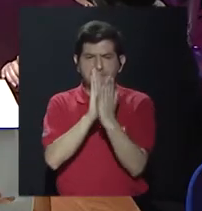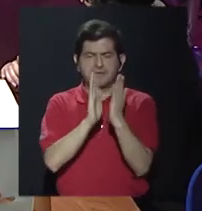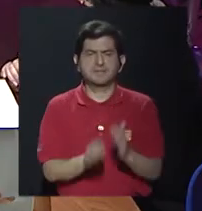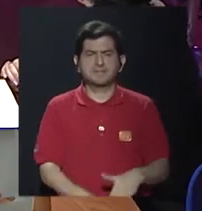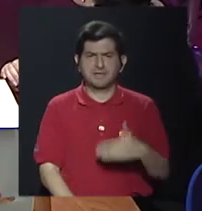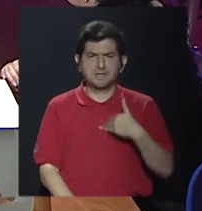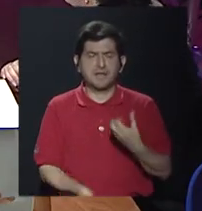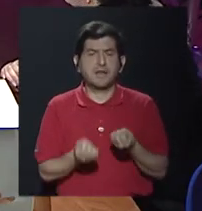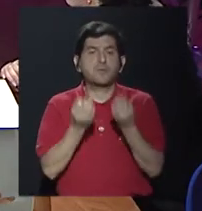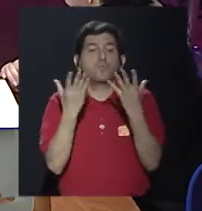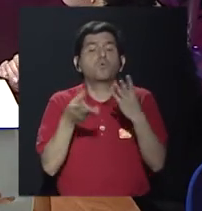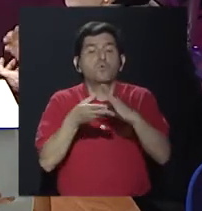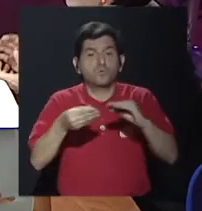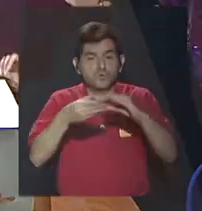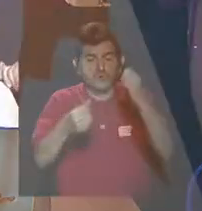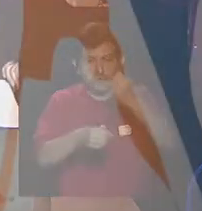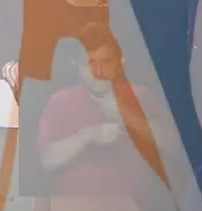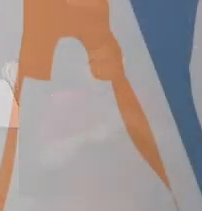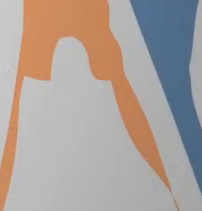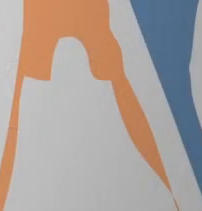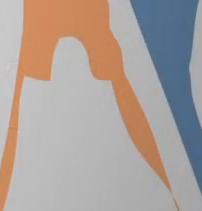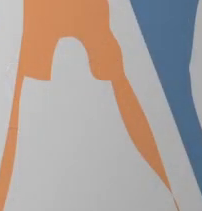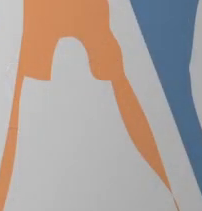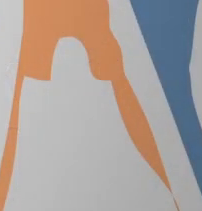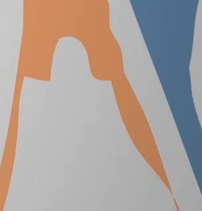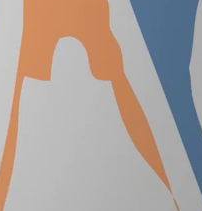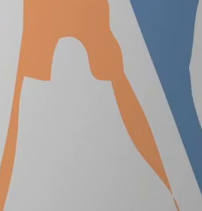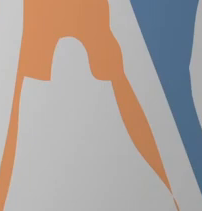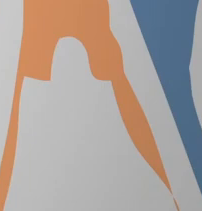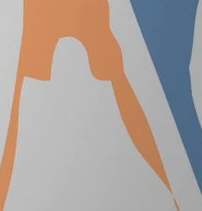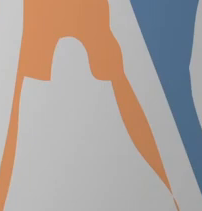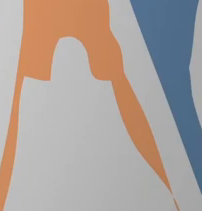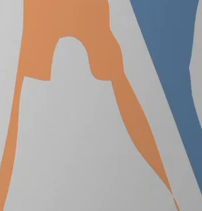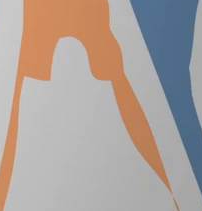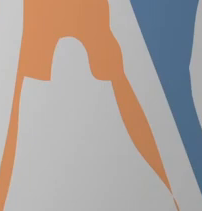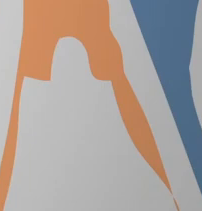tienen mucho más que contarnos de este trabajo, pero vamos a ir a un corte.